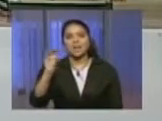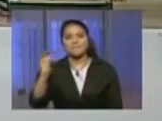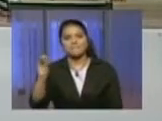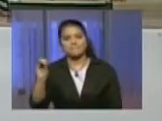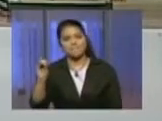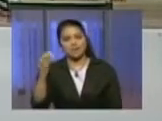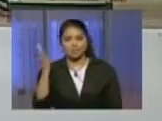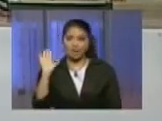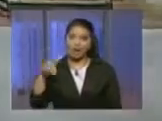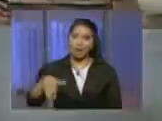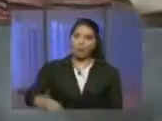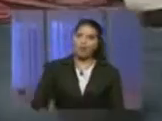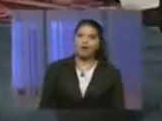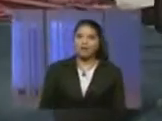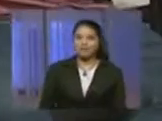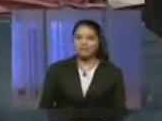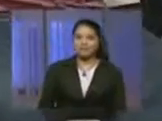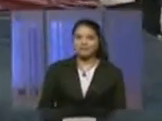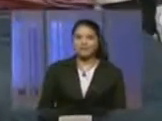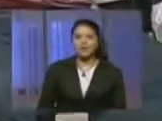guará pues